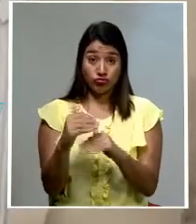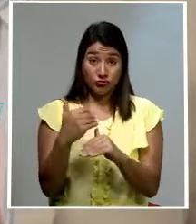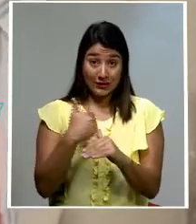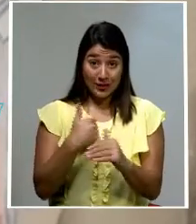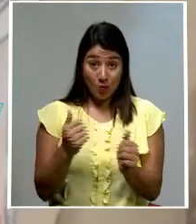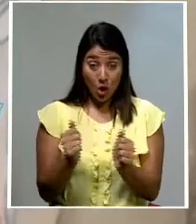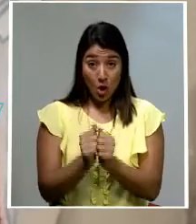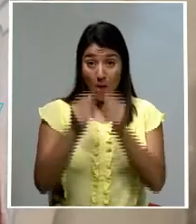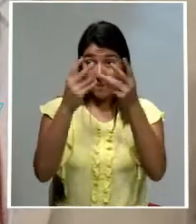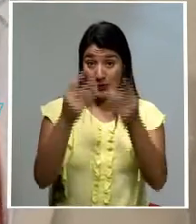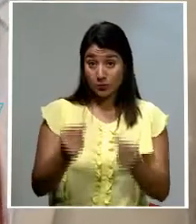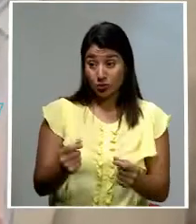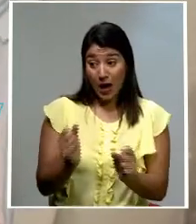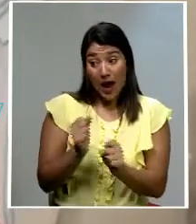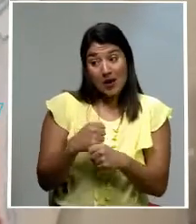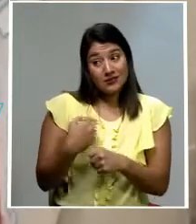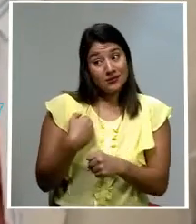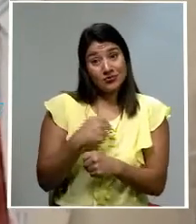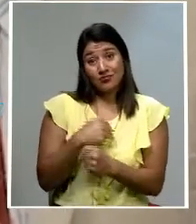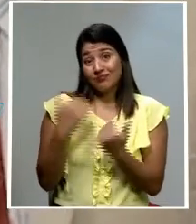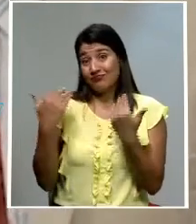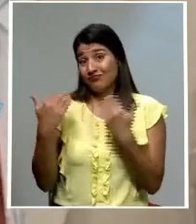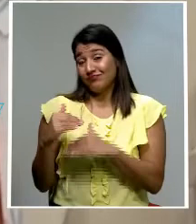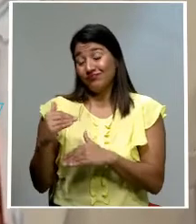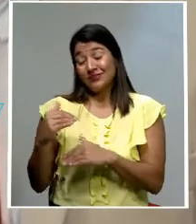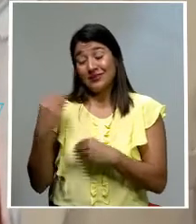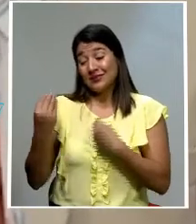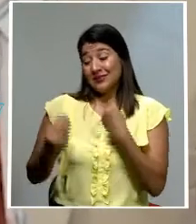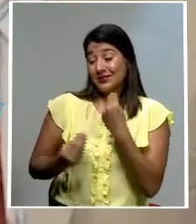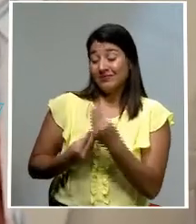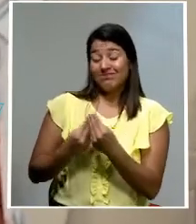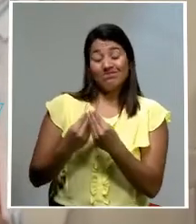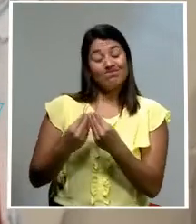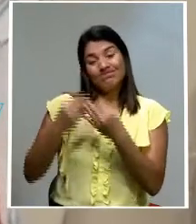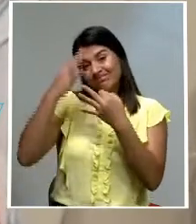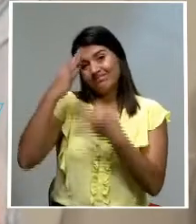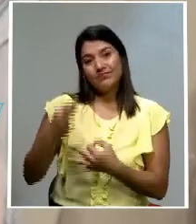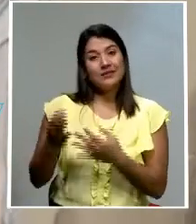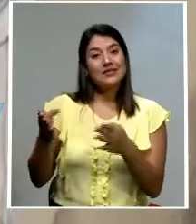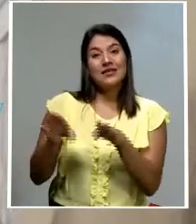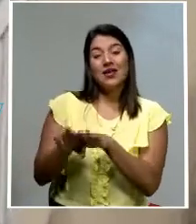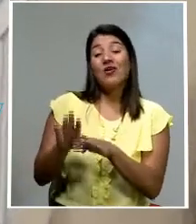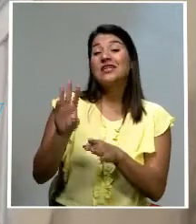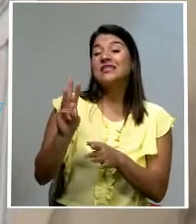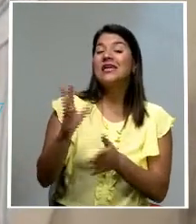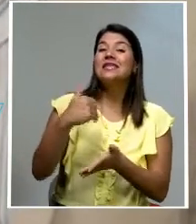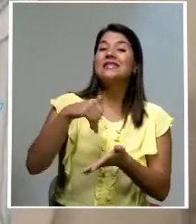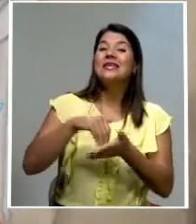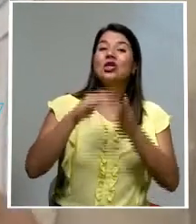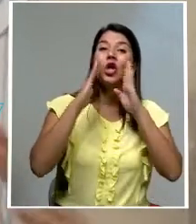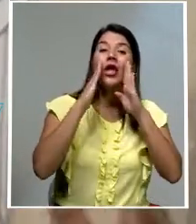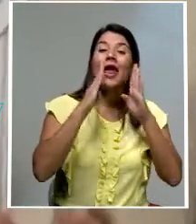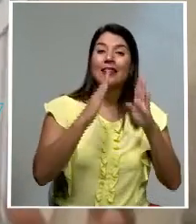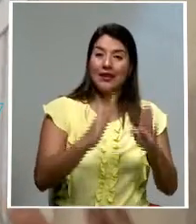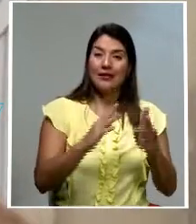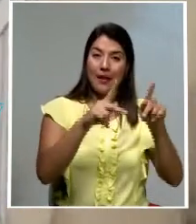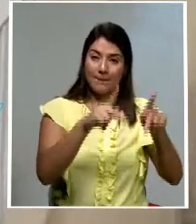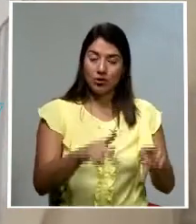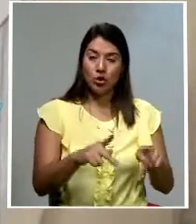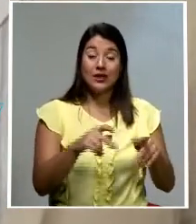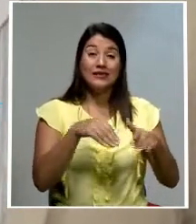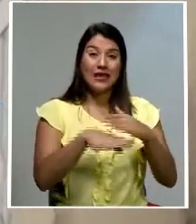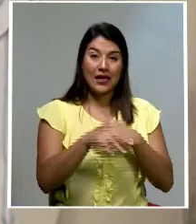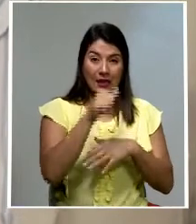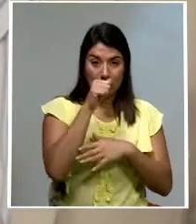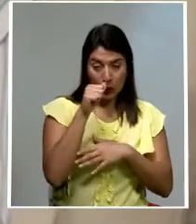nos ha limitado y nos ha obligado a tomar la decisión de cerrar 6 centros de atención integral en drogas, que son conocidos como los CAID. Si le hacemos una